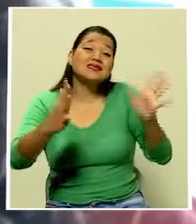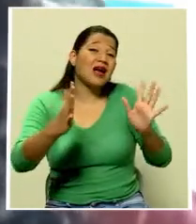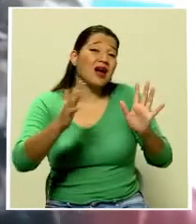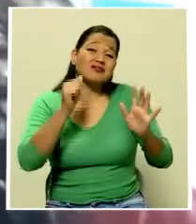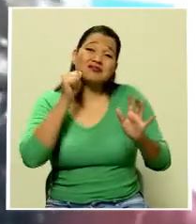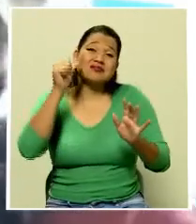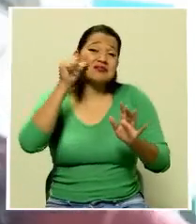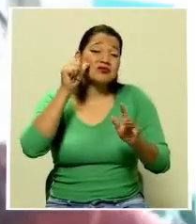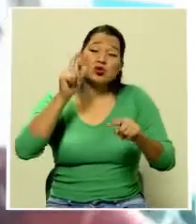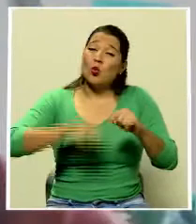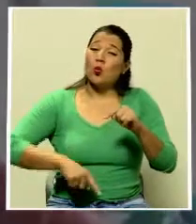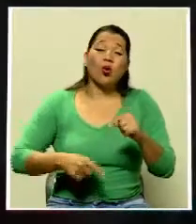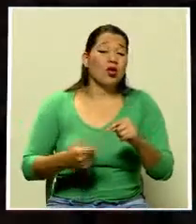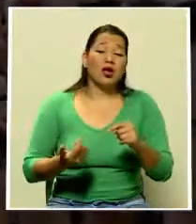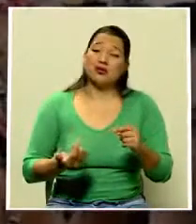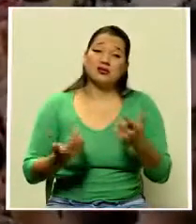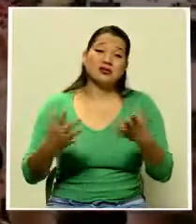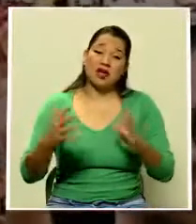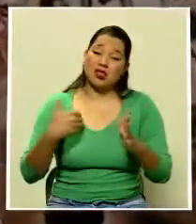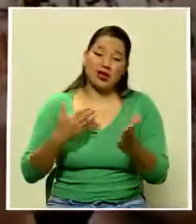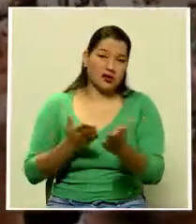aunque el fallo fue positivo.